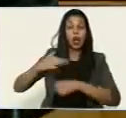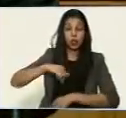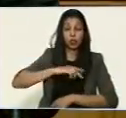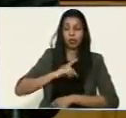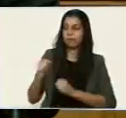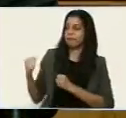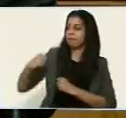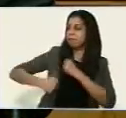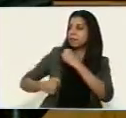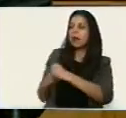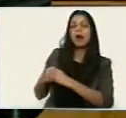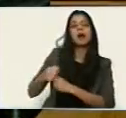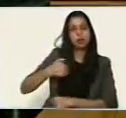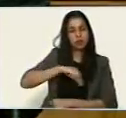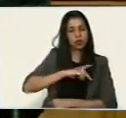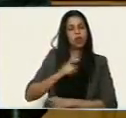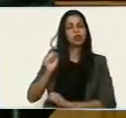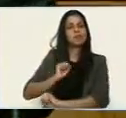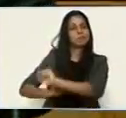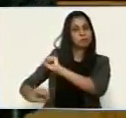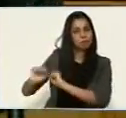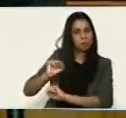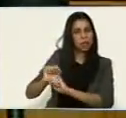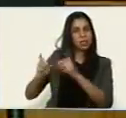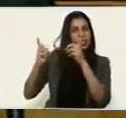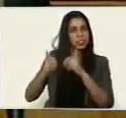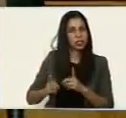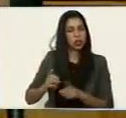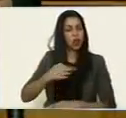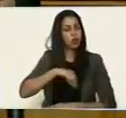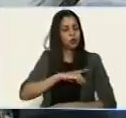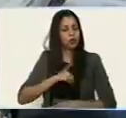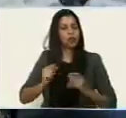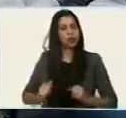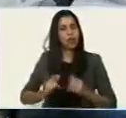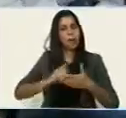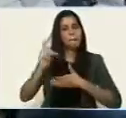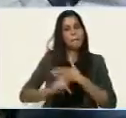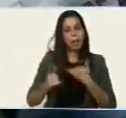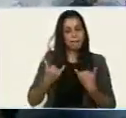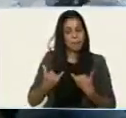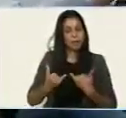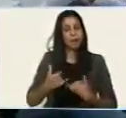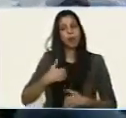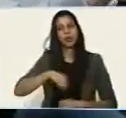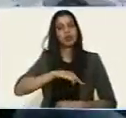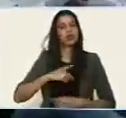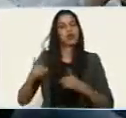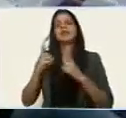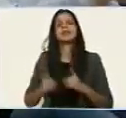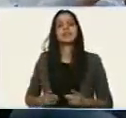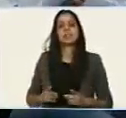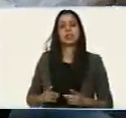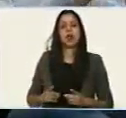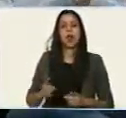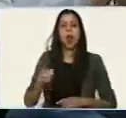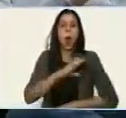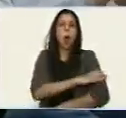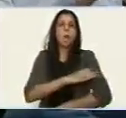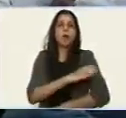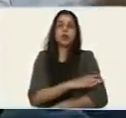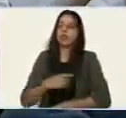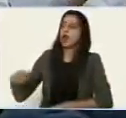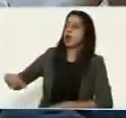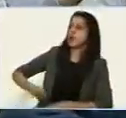contraataque, en el momento que nosotros decidamos, bajo las circunstancias que nosotros querramos, no cuando la derecha